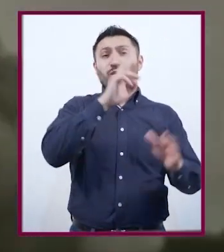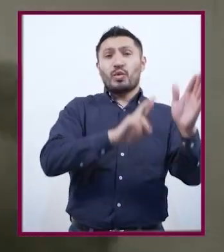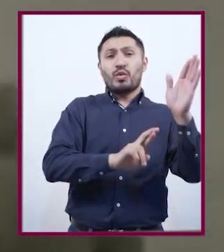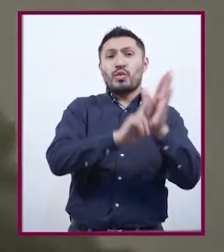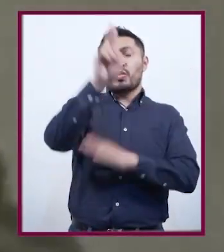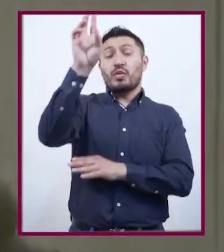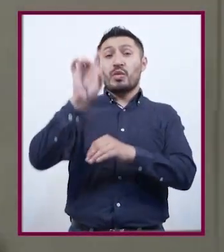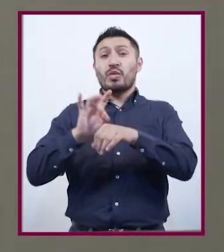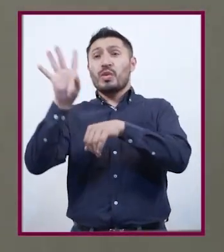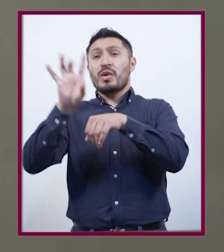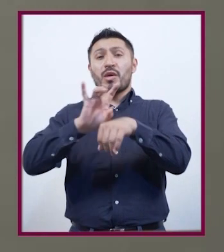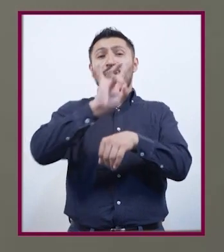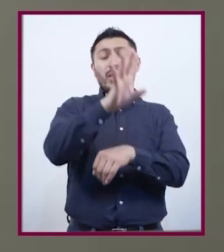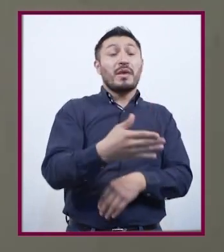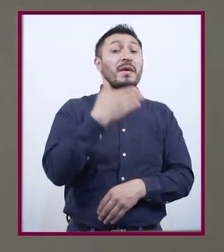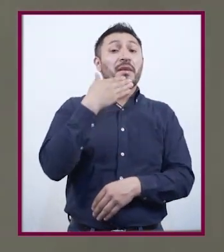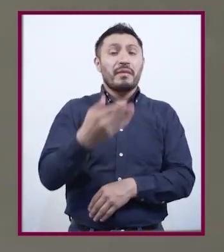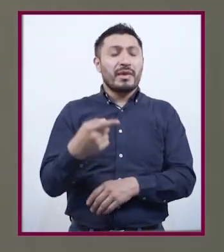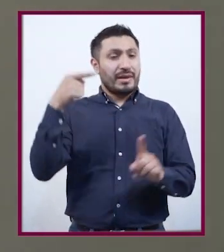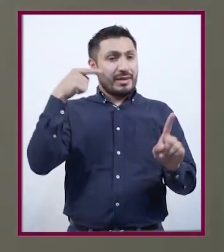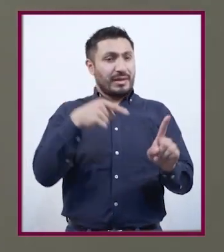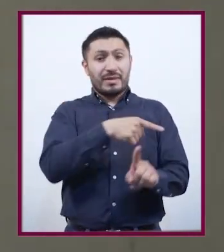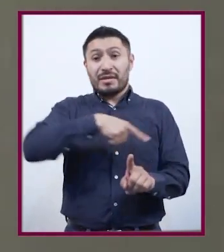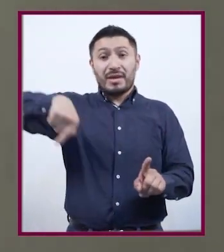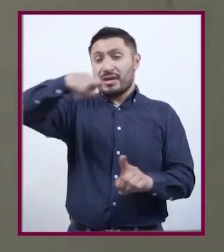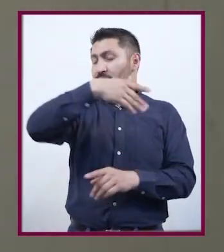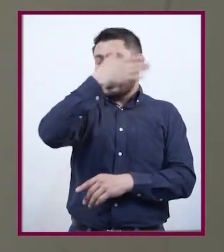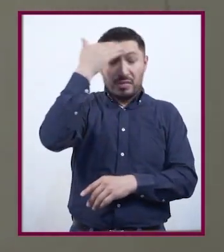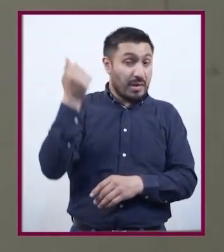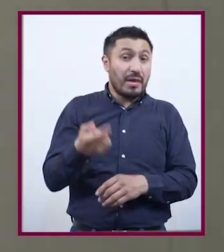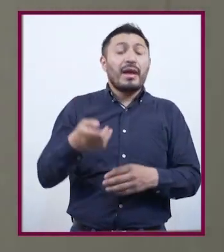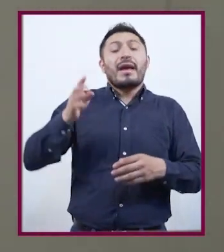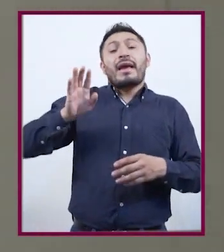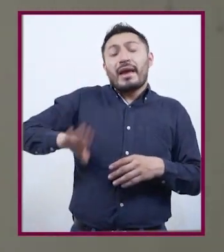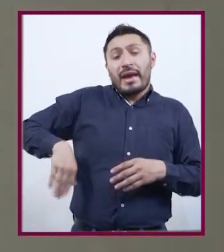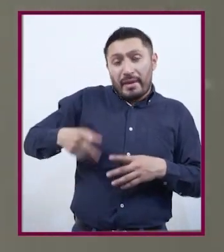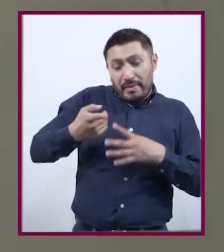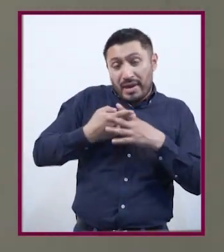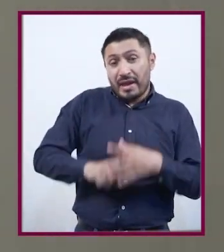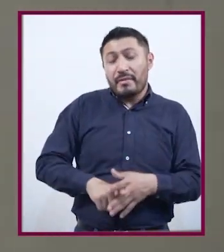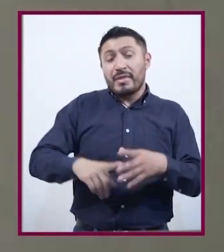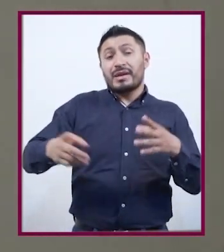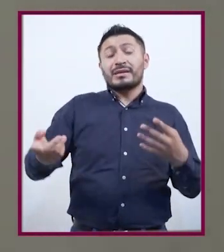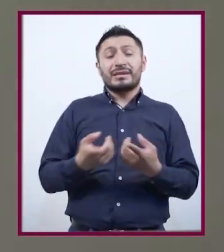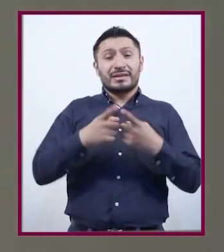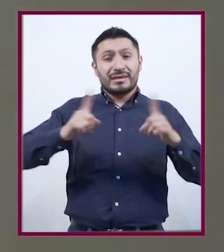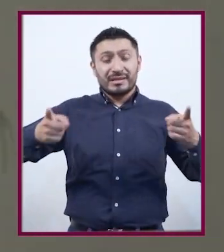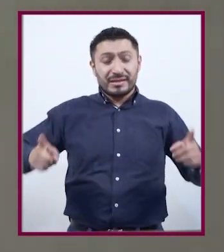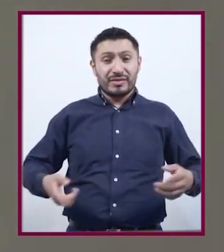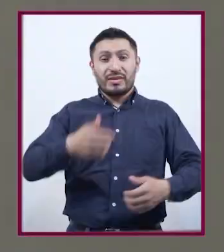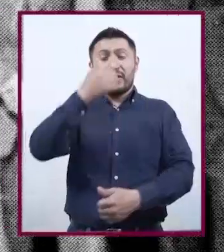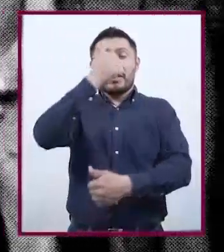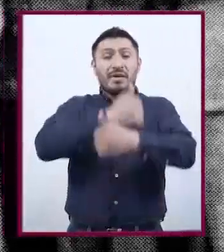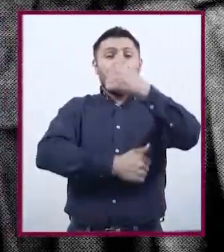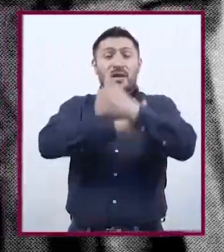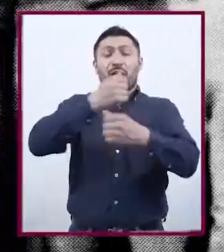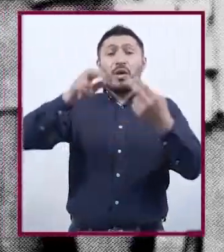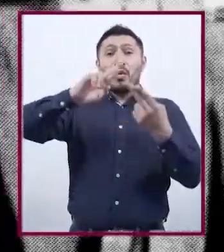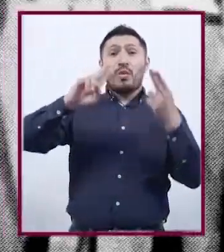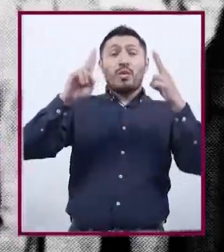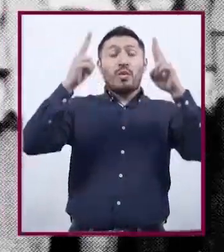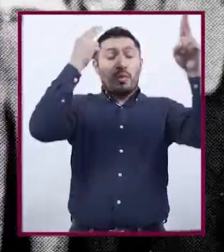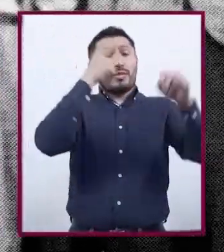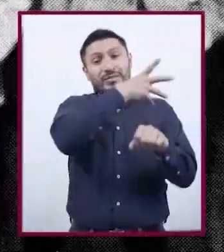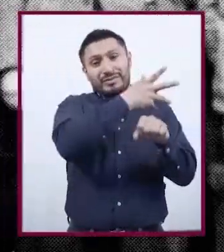con éxito 2 cohetes. Ahora sí que, sin saberlo, los nazis habían empezado a desarrollar la carrera espacial de